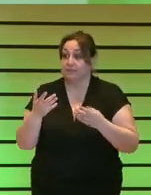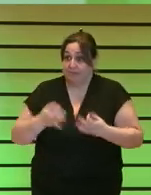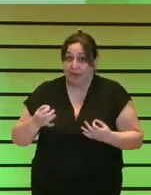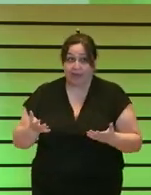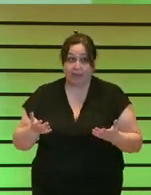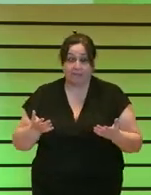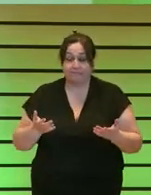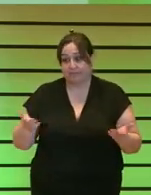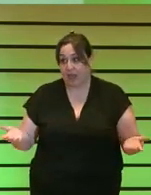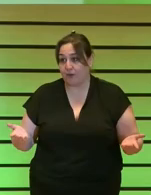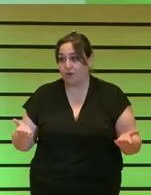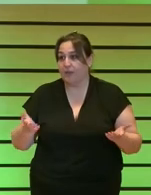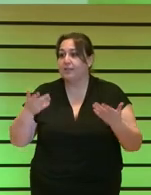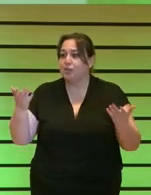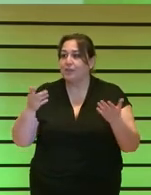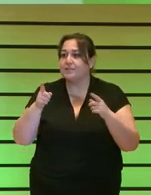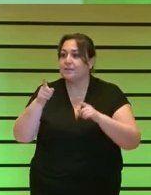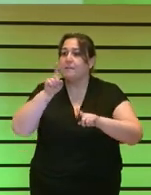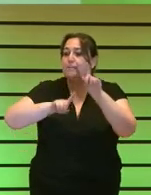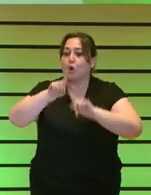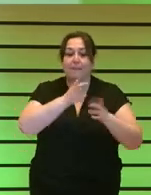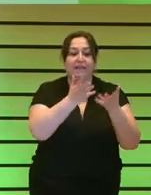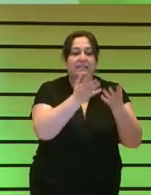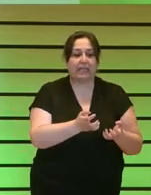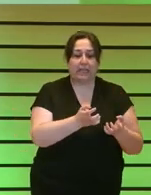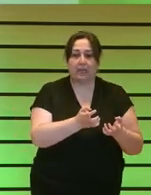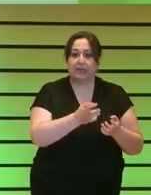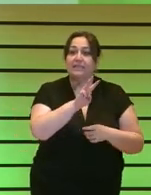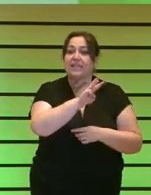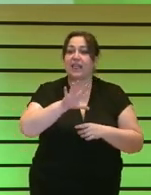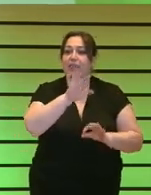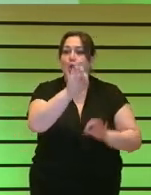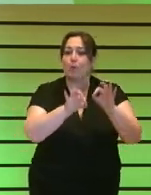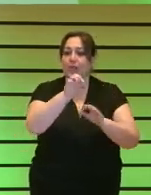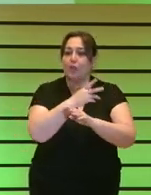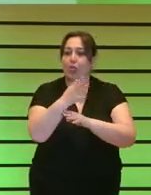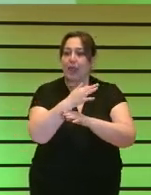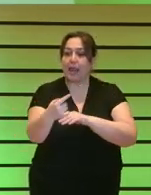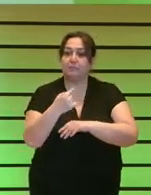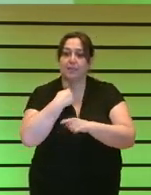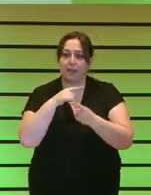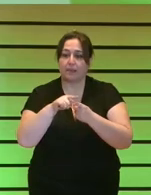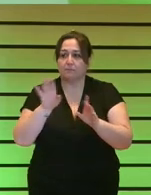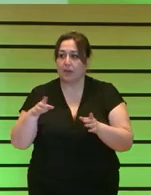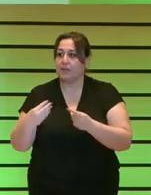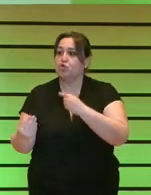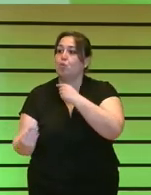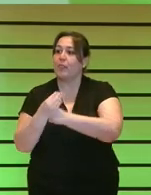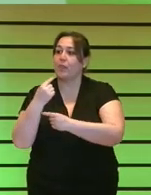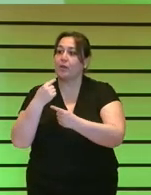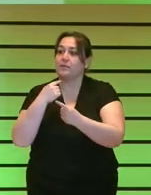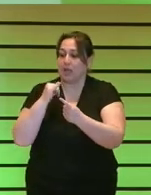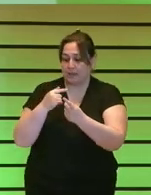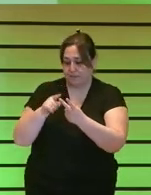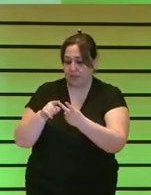vale o sea tenemos un problema de sequía 35% de la cosecha cereal perdida vale tenemos subvenciones bien tenemos